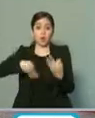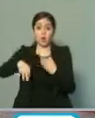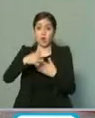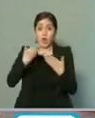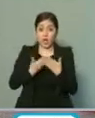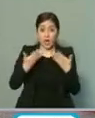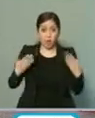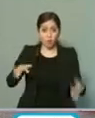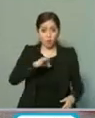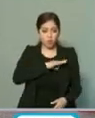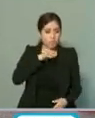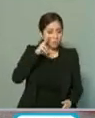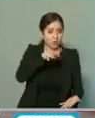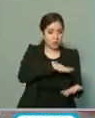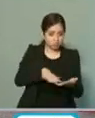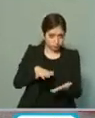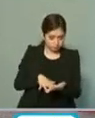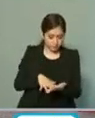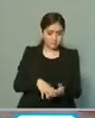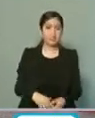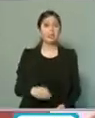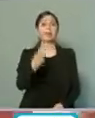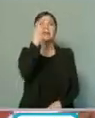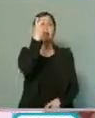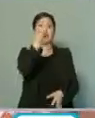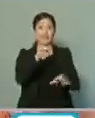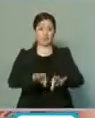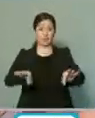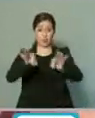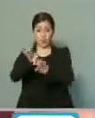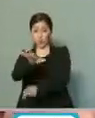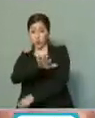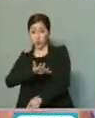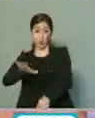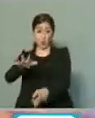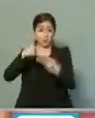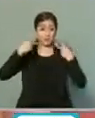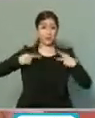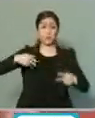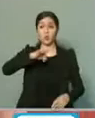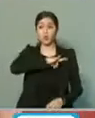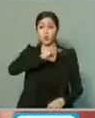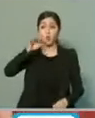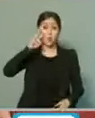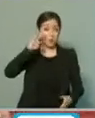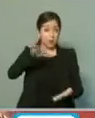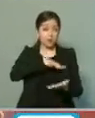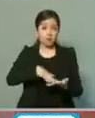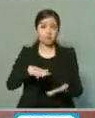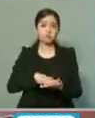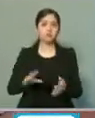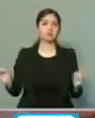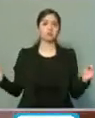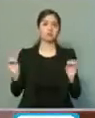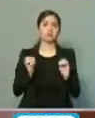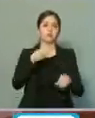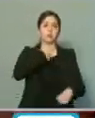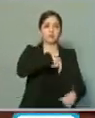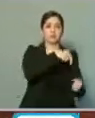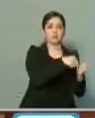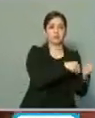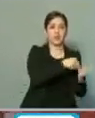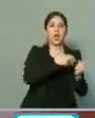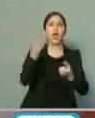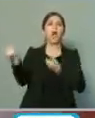acceder. No todo el pueblo tenía acceso a este tipo de lecturas. ¿No? En primer Y lugar, ahora no sí, todos tenían, ahora sí. conocían la lectura ni conocían